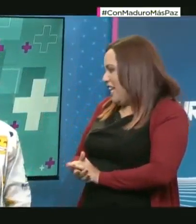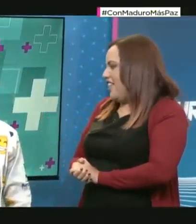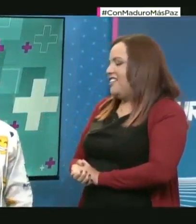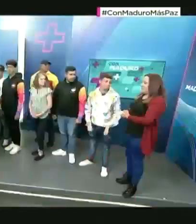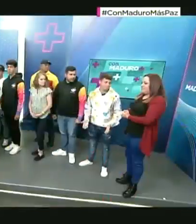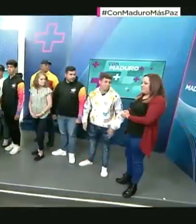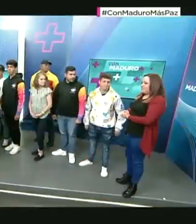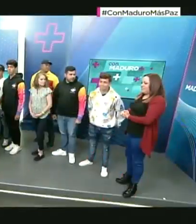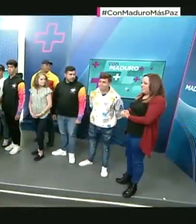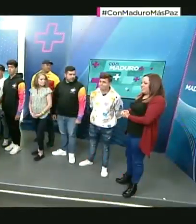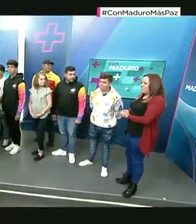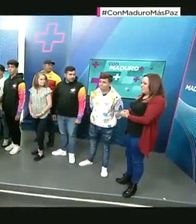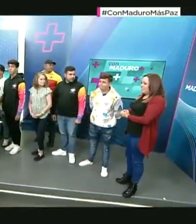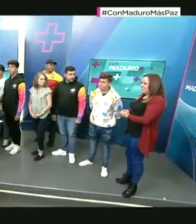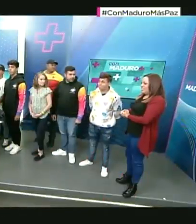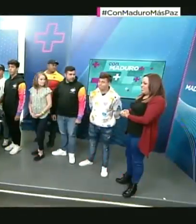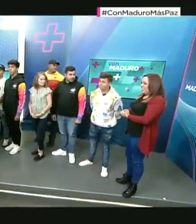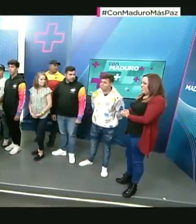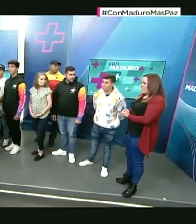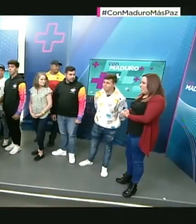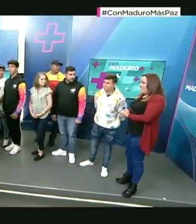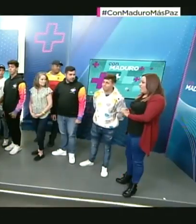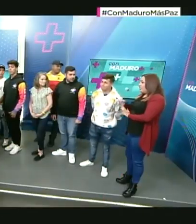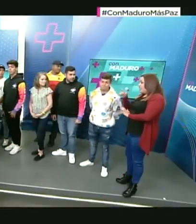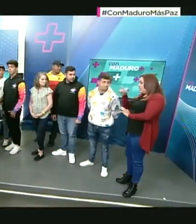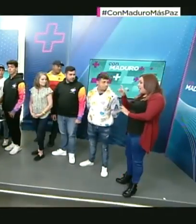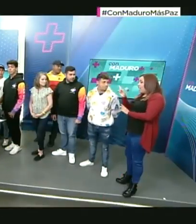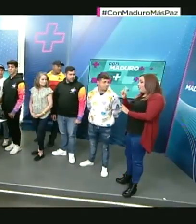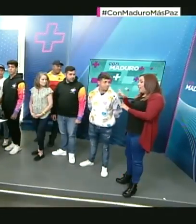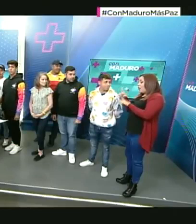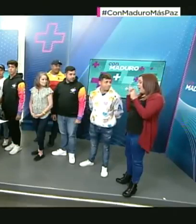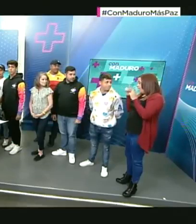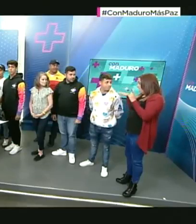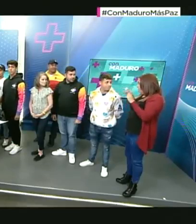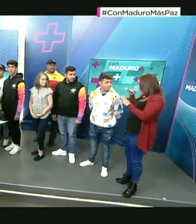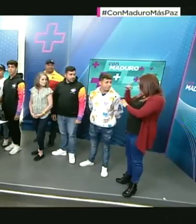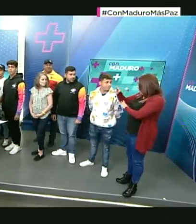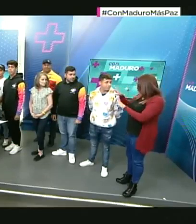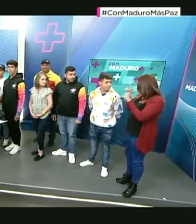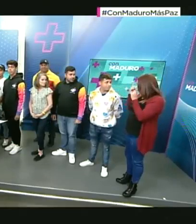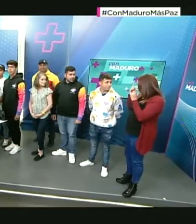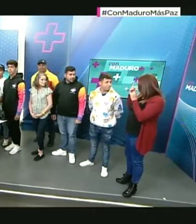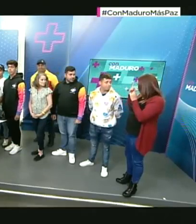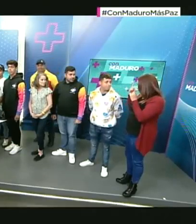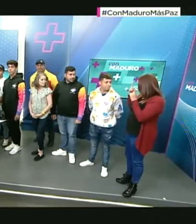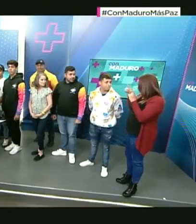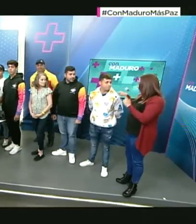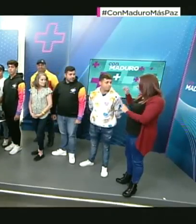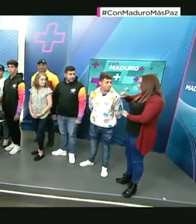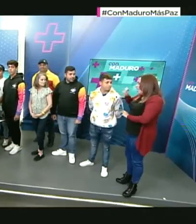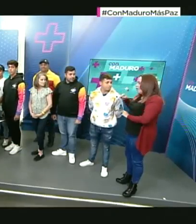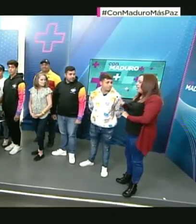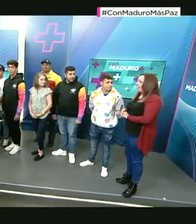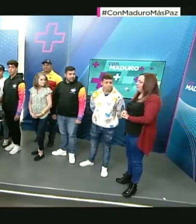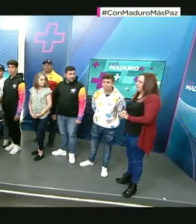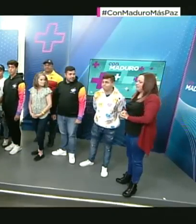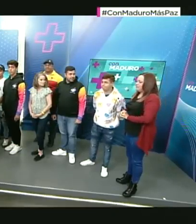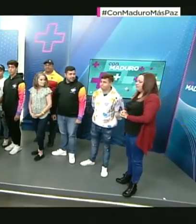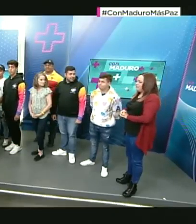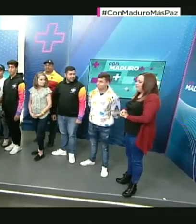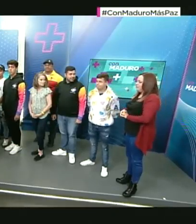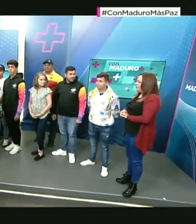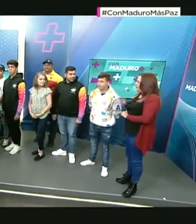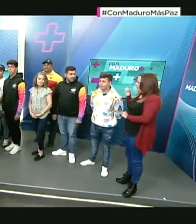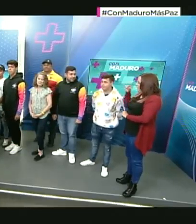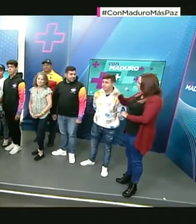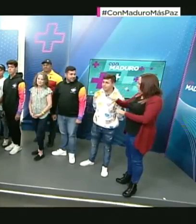Viaje a Mérida. ¿A Mérida? ¿Ya fuiste a Mérida? Ah, no, a La Guaira. ¿A La Guaira? Ah, sí, a La Guaira.